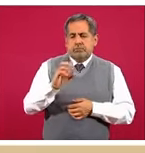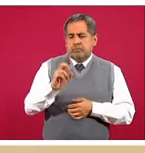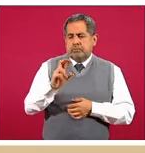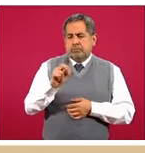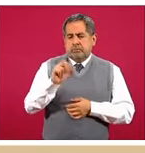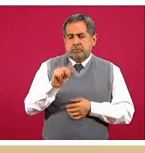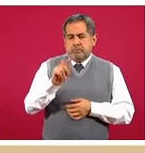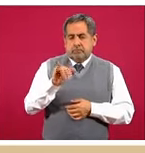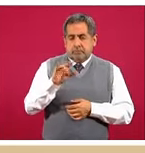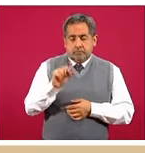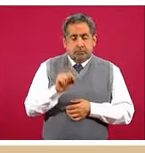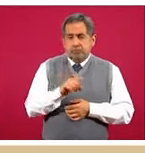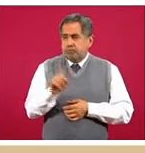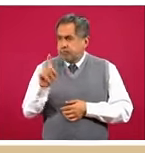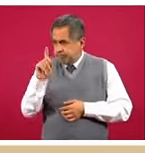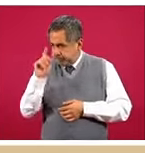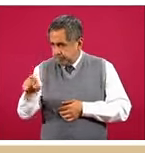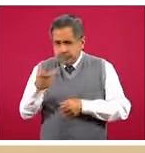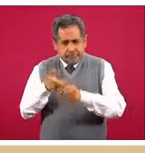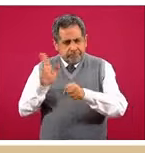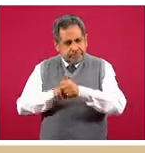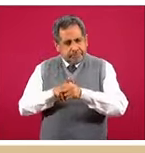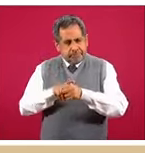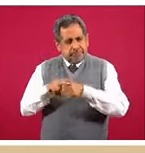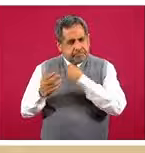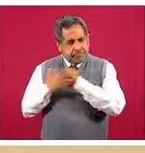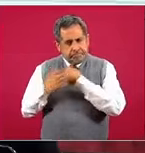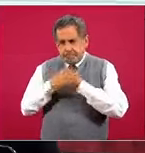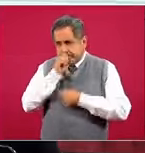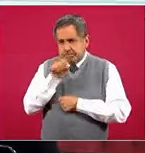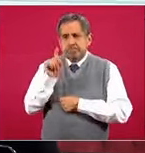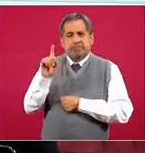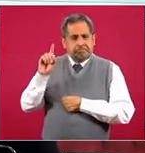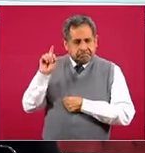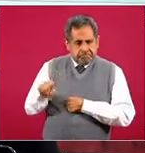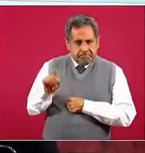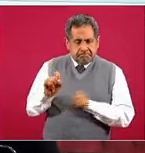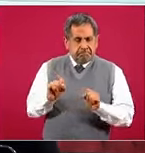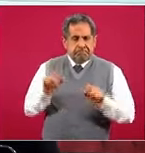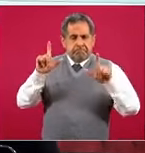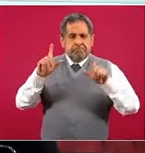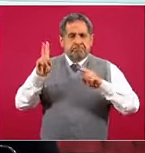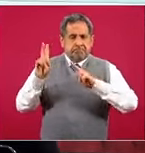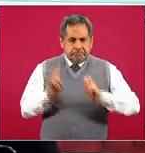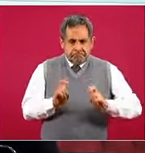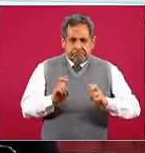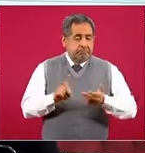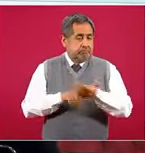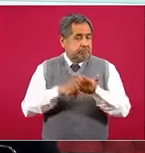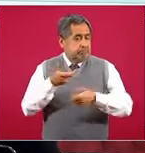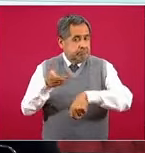dice ocupación hospitalaria. Ustedes pueden ver este mapa, muchos otros